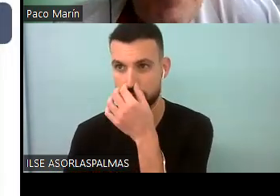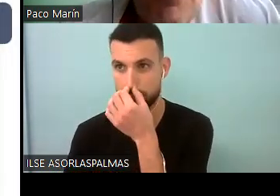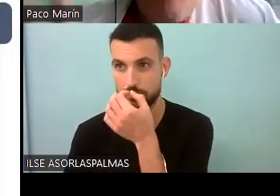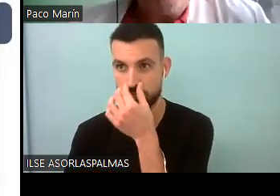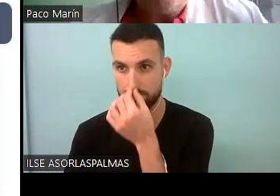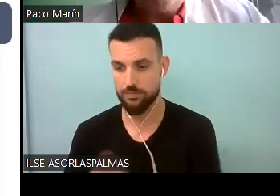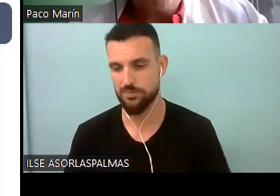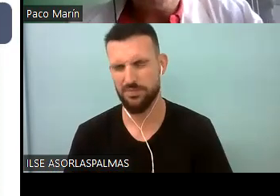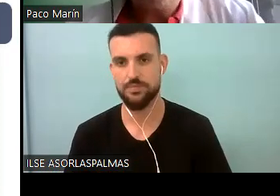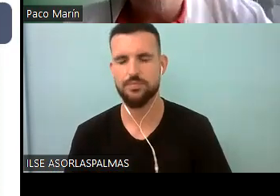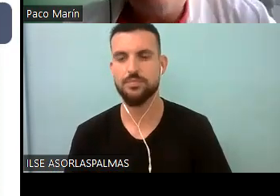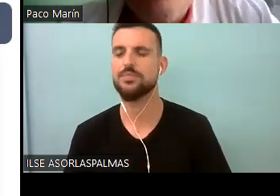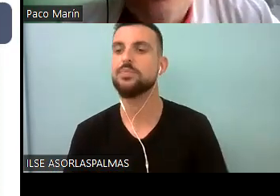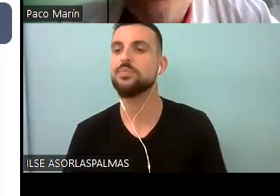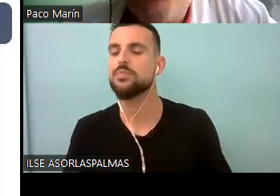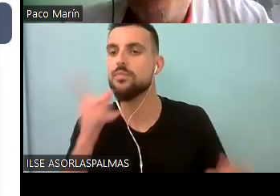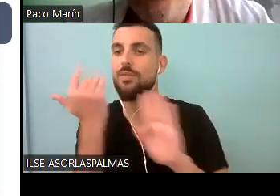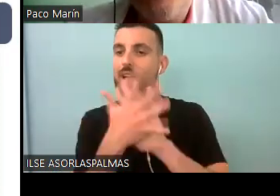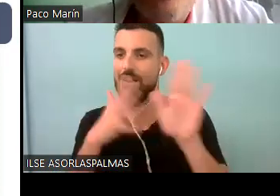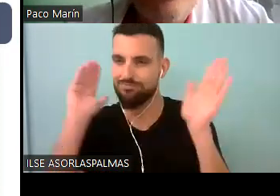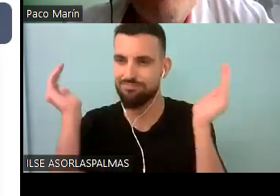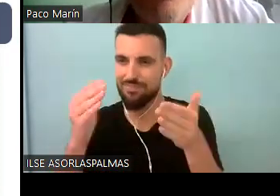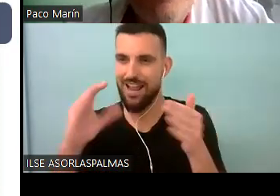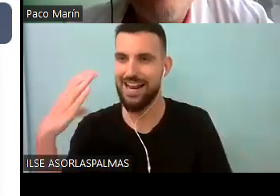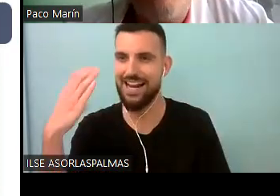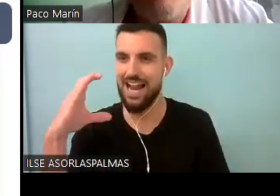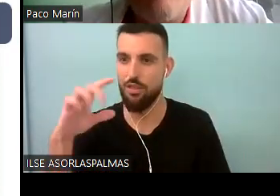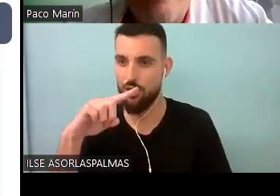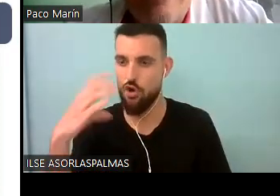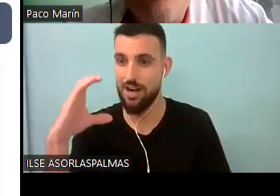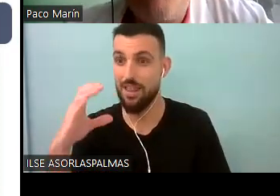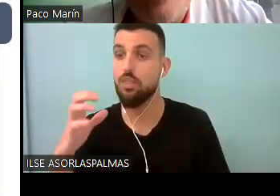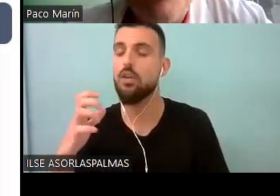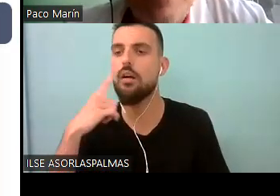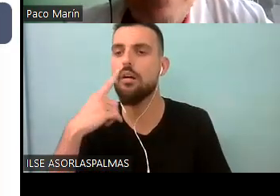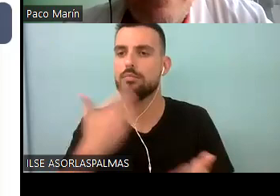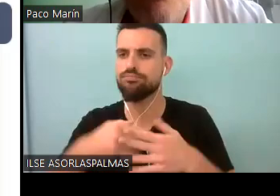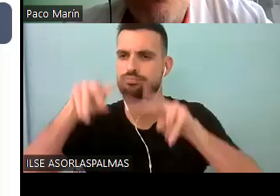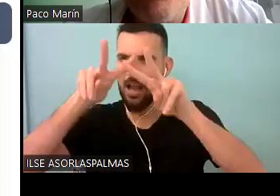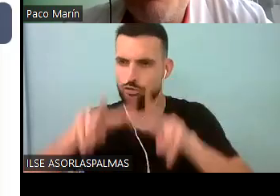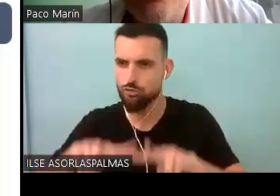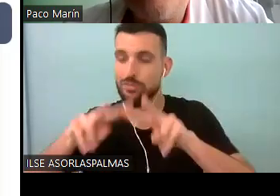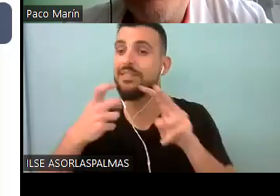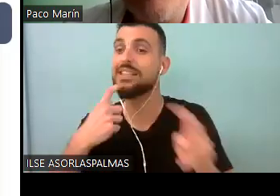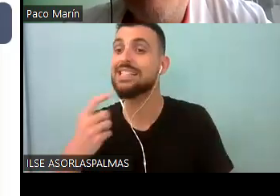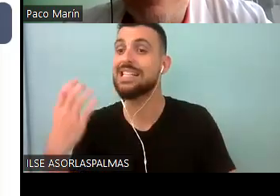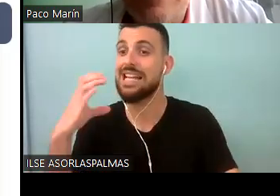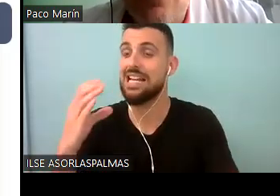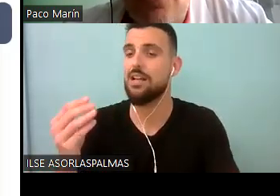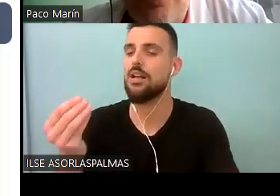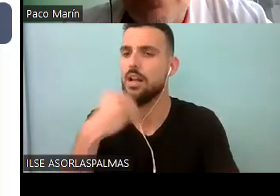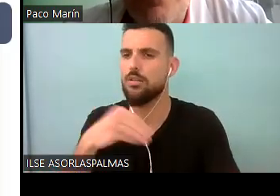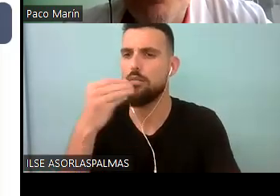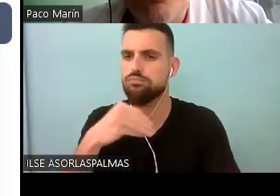Vamos a centrar un poquito en el calcio. Muchos estudios han puesto de relieve que una ingesta baja de calcio de manera mantenida comporta una menor densidad